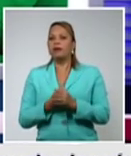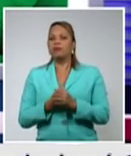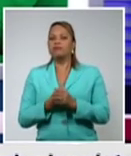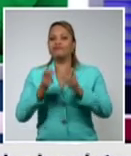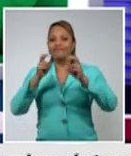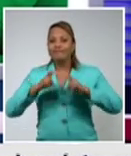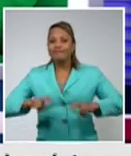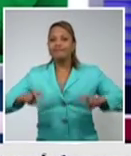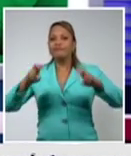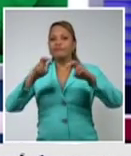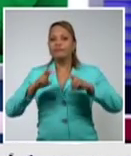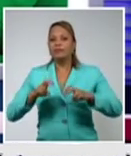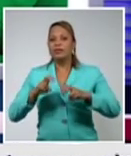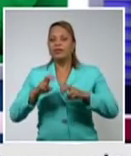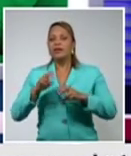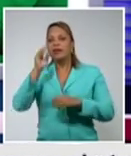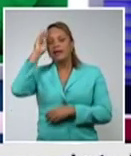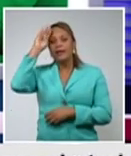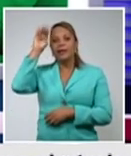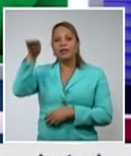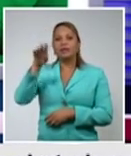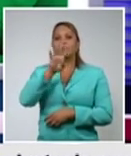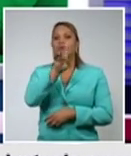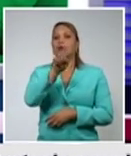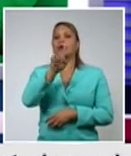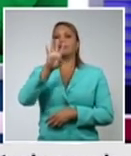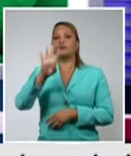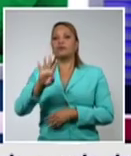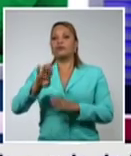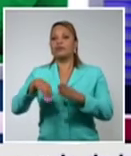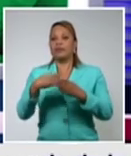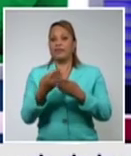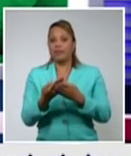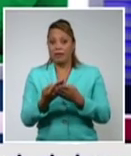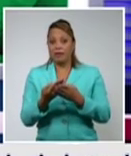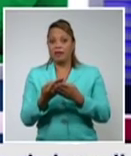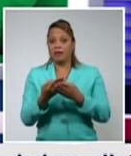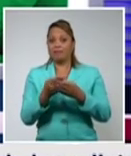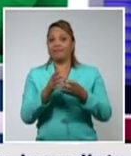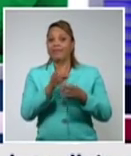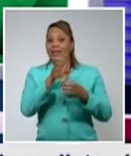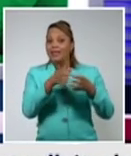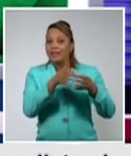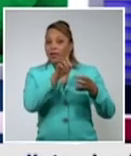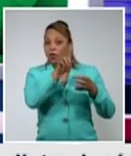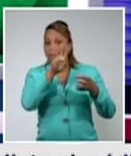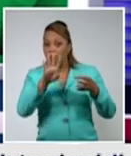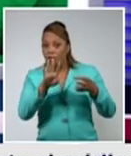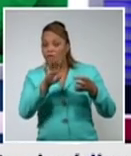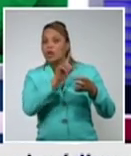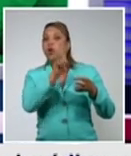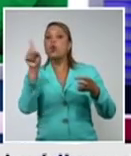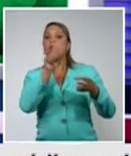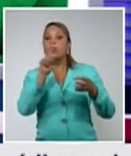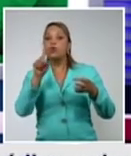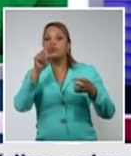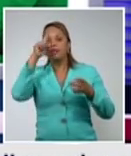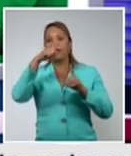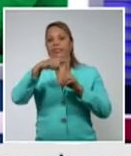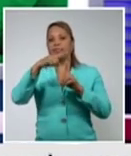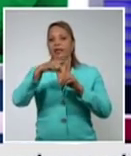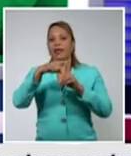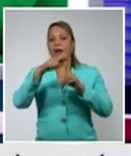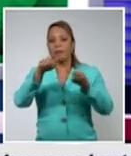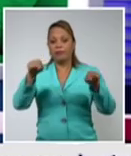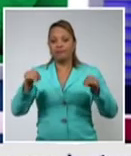prolongada estadía de ingreso, 14 días, 11 de ellos en terapia intensiva. Se aplicaron todos